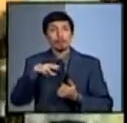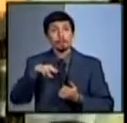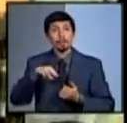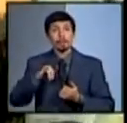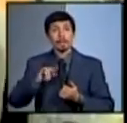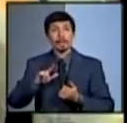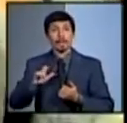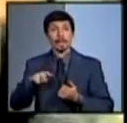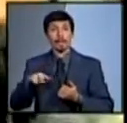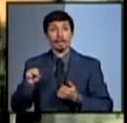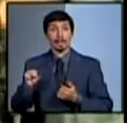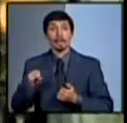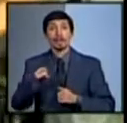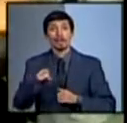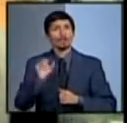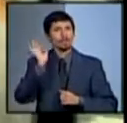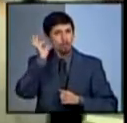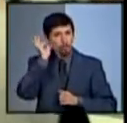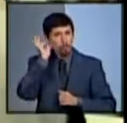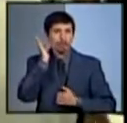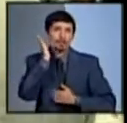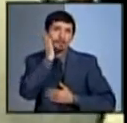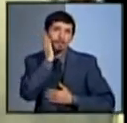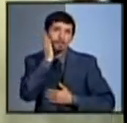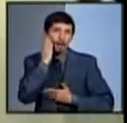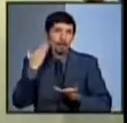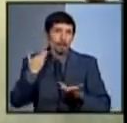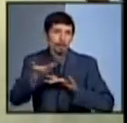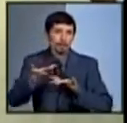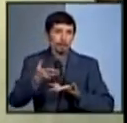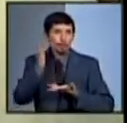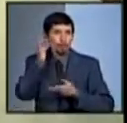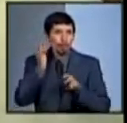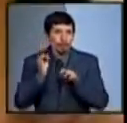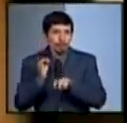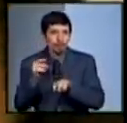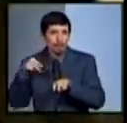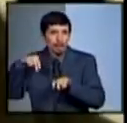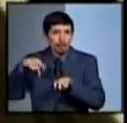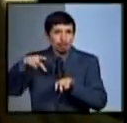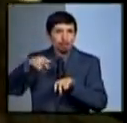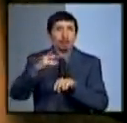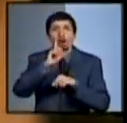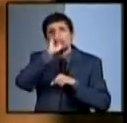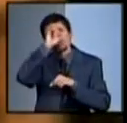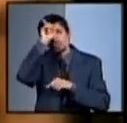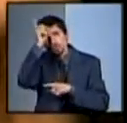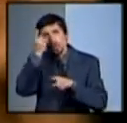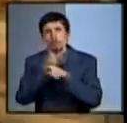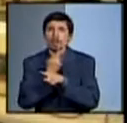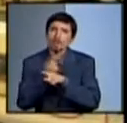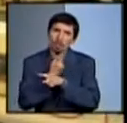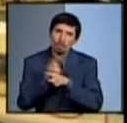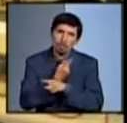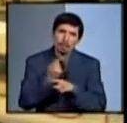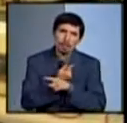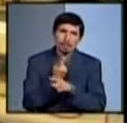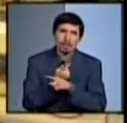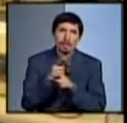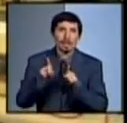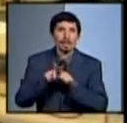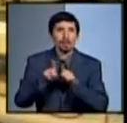Milena es de esas mujeres que logran empatizar con sus clientas. Está acostumbrada a conversar con ellas, a ser un